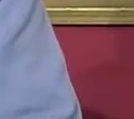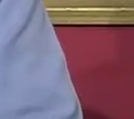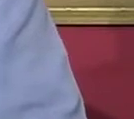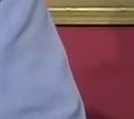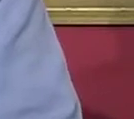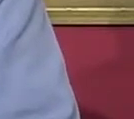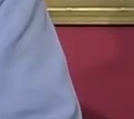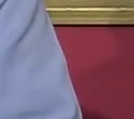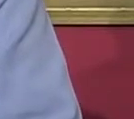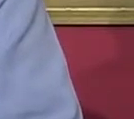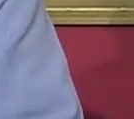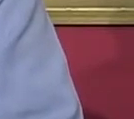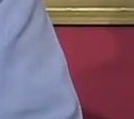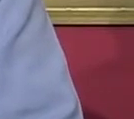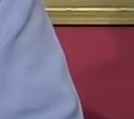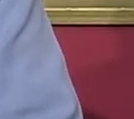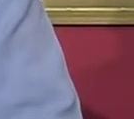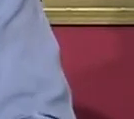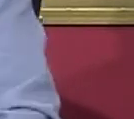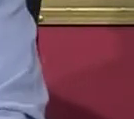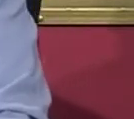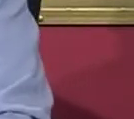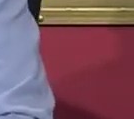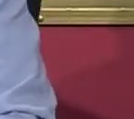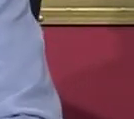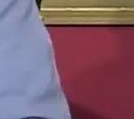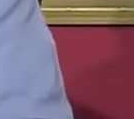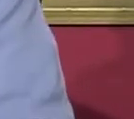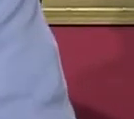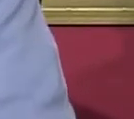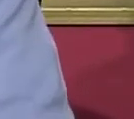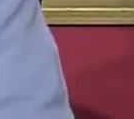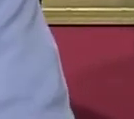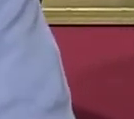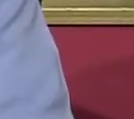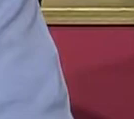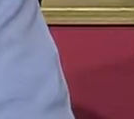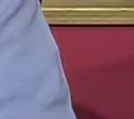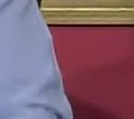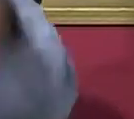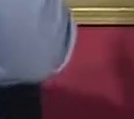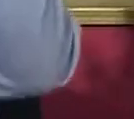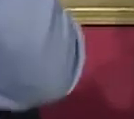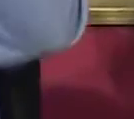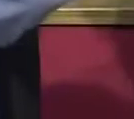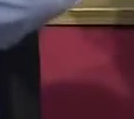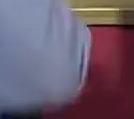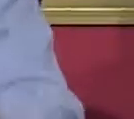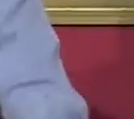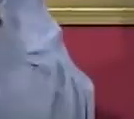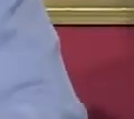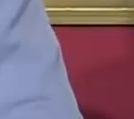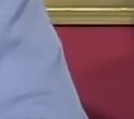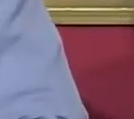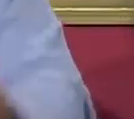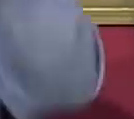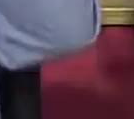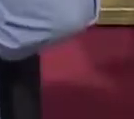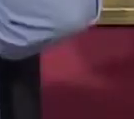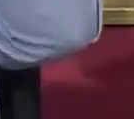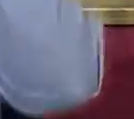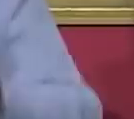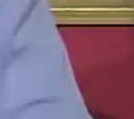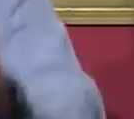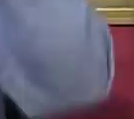gusta esa religión. Quiero decirle en esta mañana que el evangelio no es religión. El evangelio es poder de